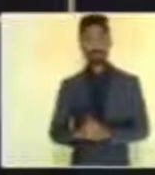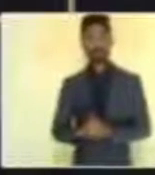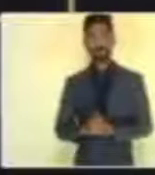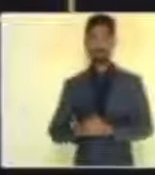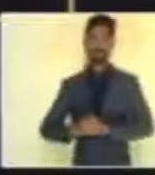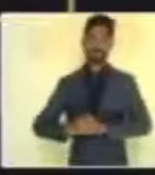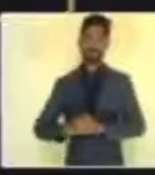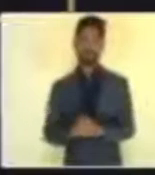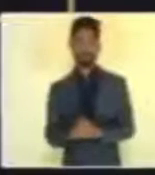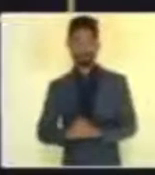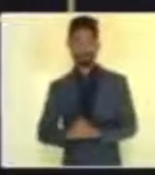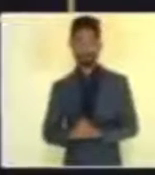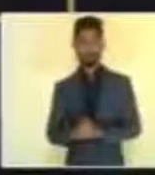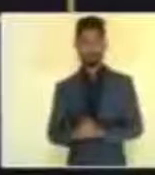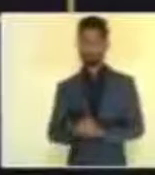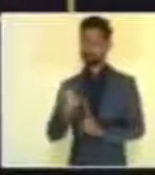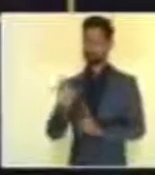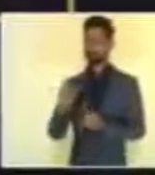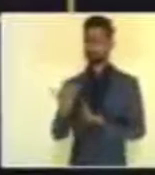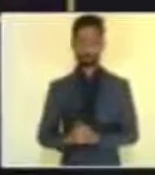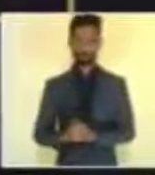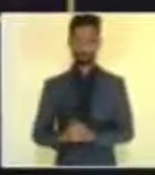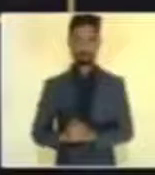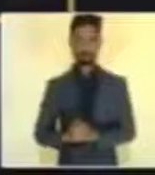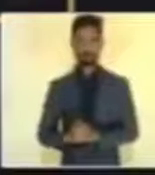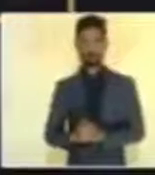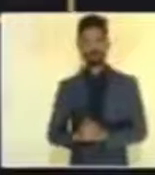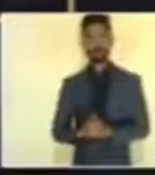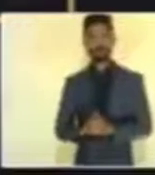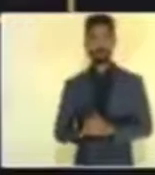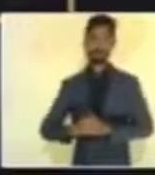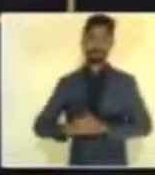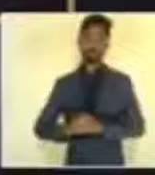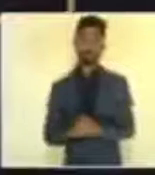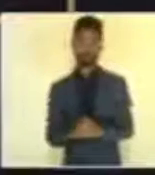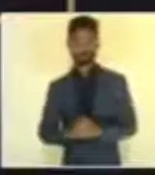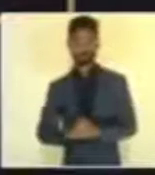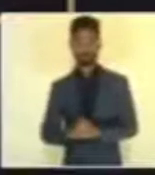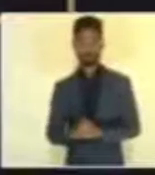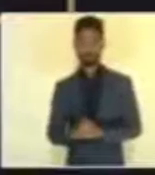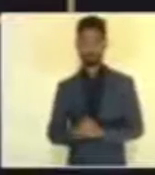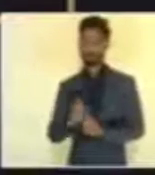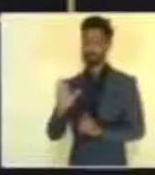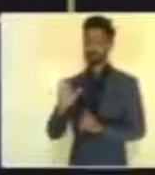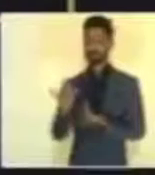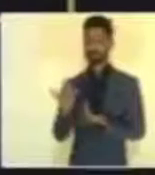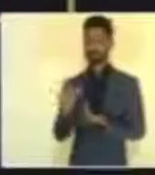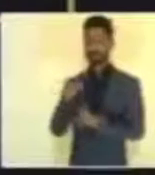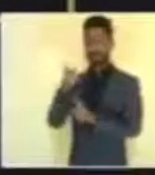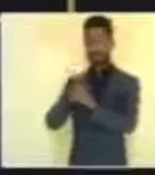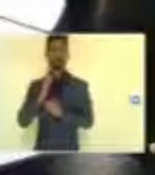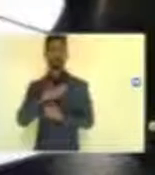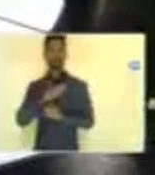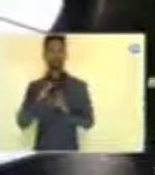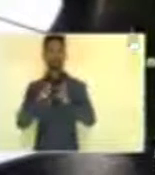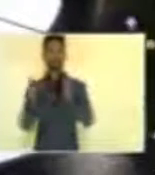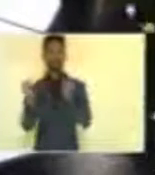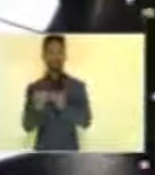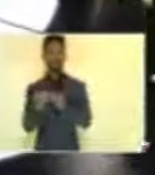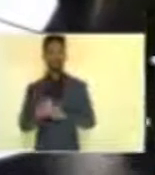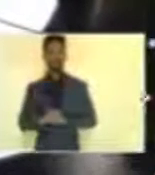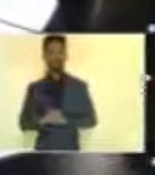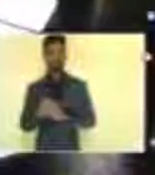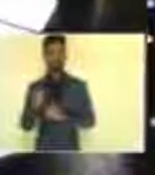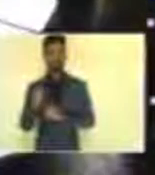quién de los otros candidatos escogería para su equipo y explicar también las razones. Comenzamos en esta